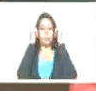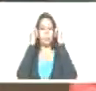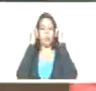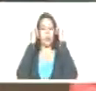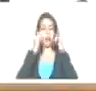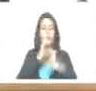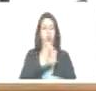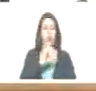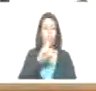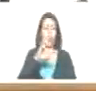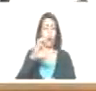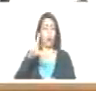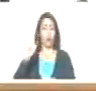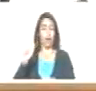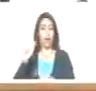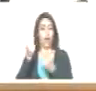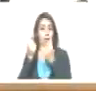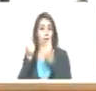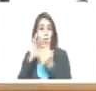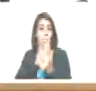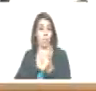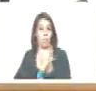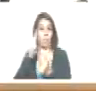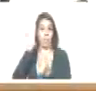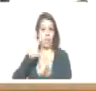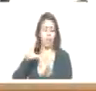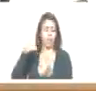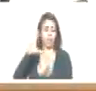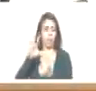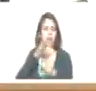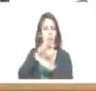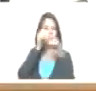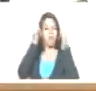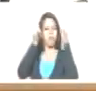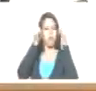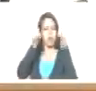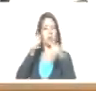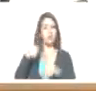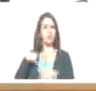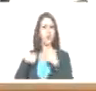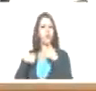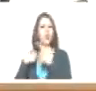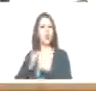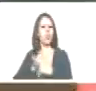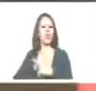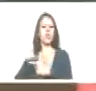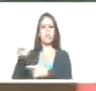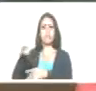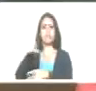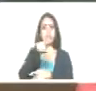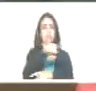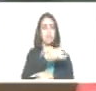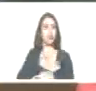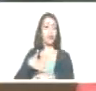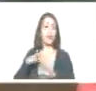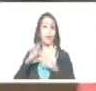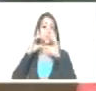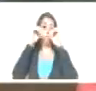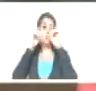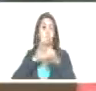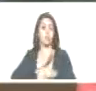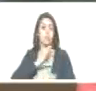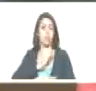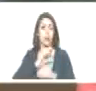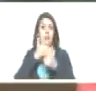pueblo de Venezuela. Bueno, yo señalo donde yo quiera, diputada, tengo derecho a señalar donde yo quiera. ¿Este es un país libre o ya